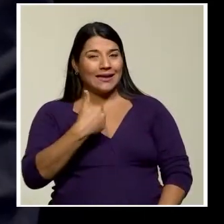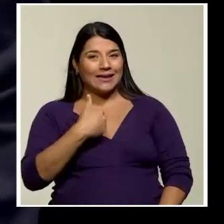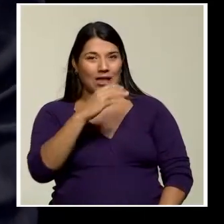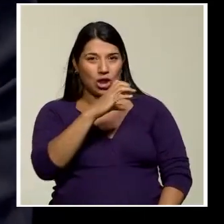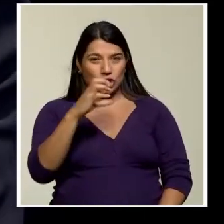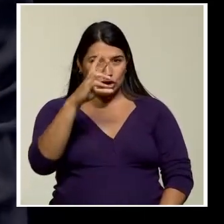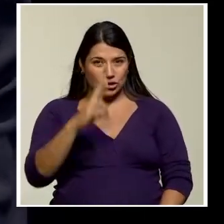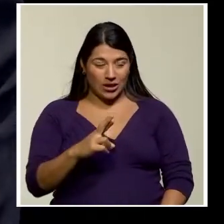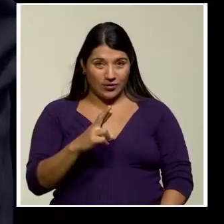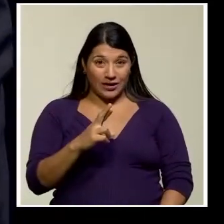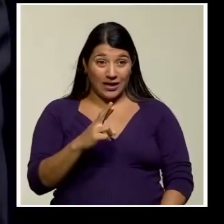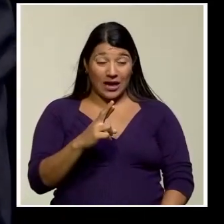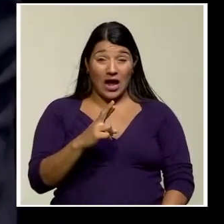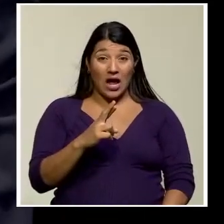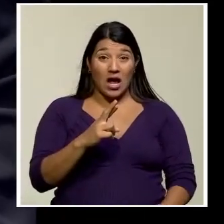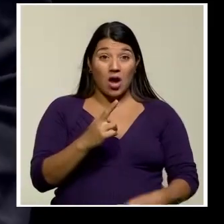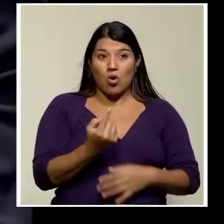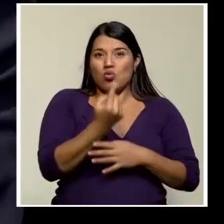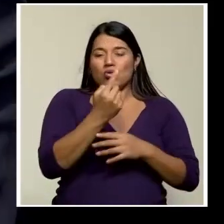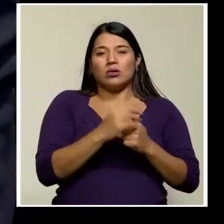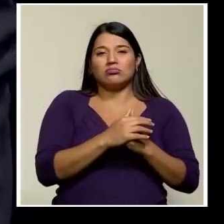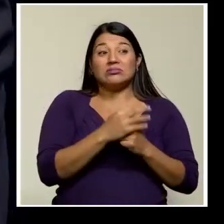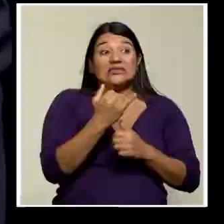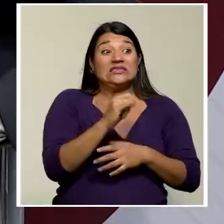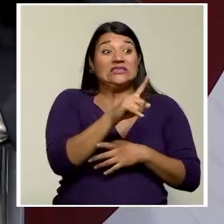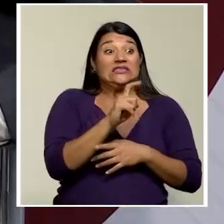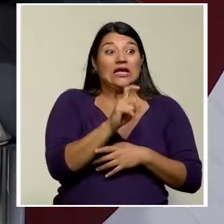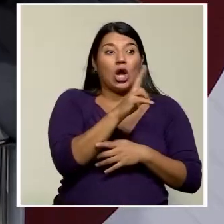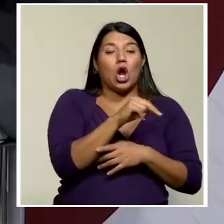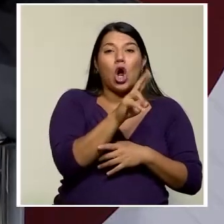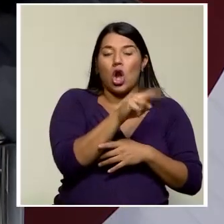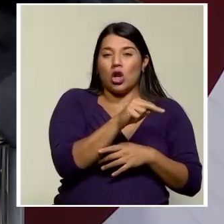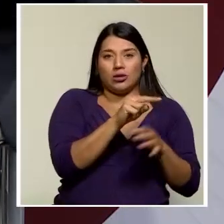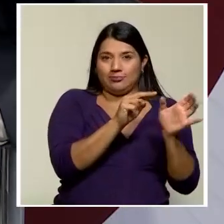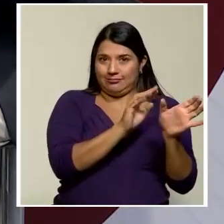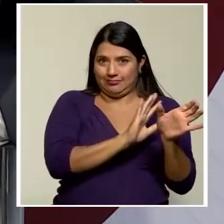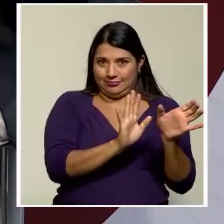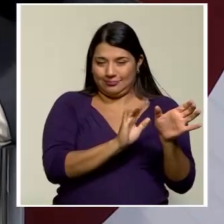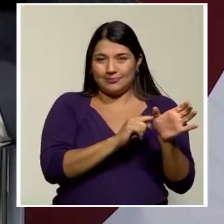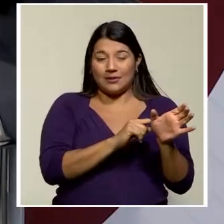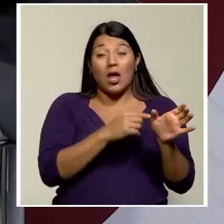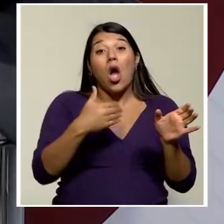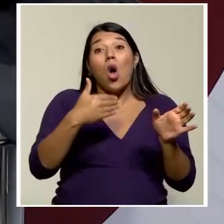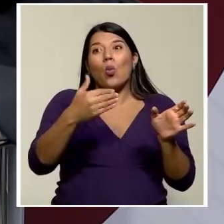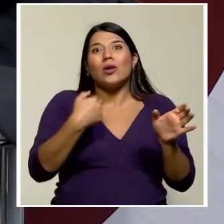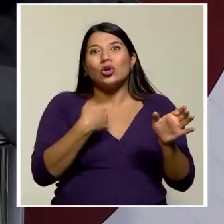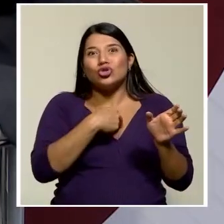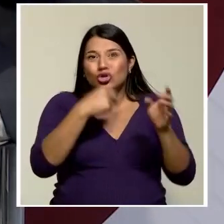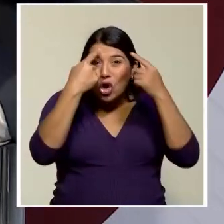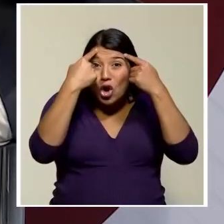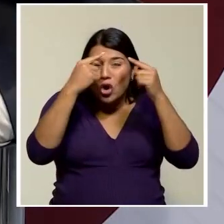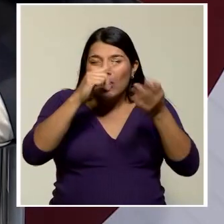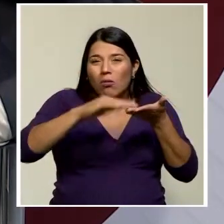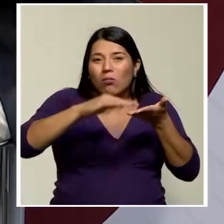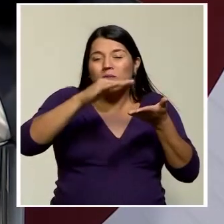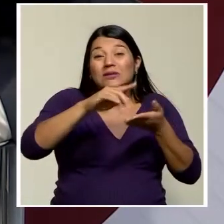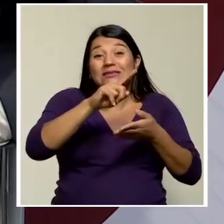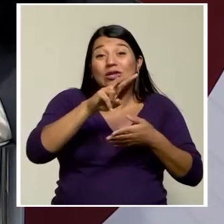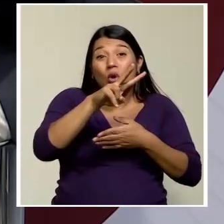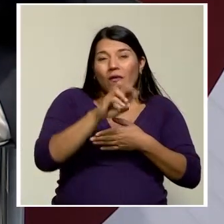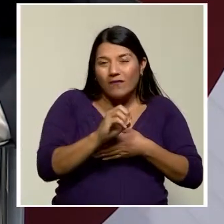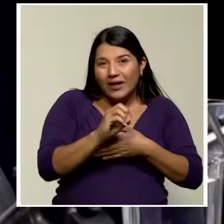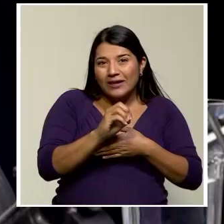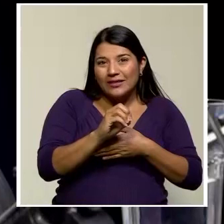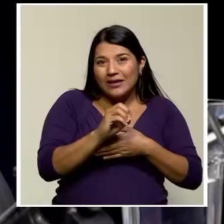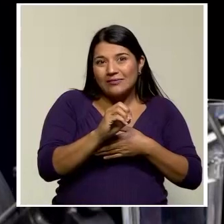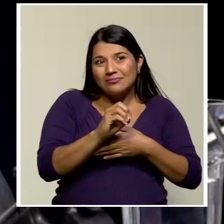país es una. Si son 100 colones, están esos 100 colones. Mientras logramos que sean 120, tenemos los